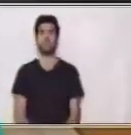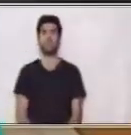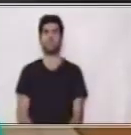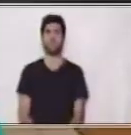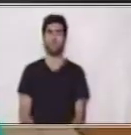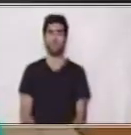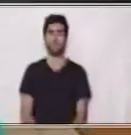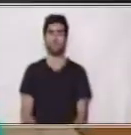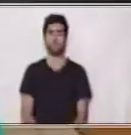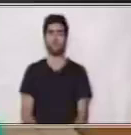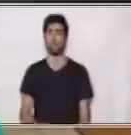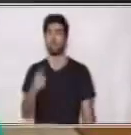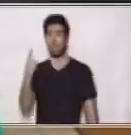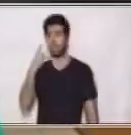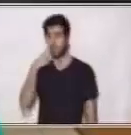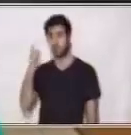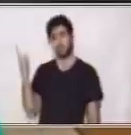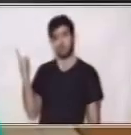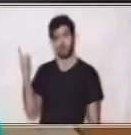x más 2 elevado al cuadrado